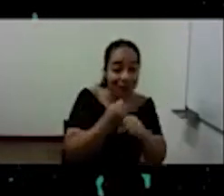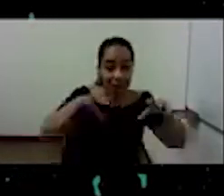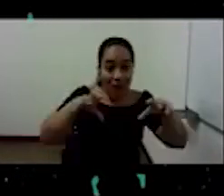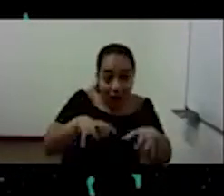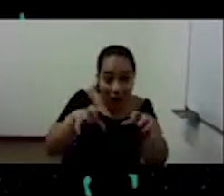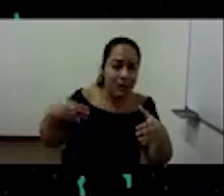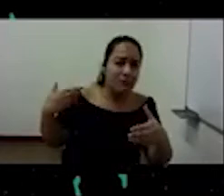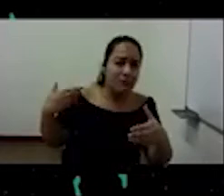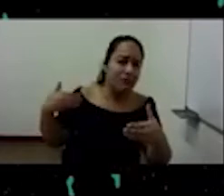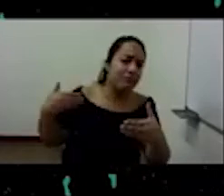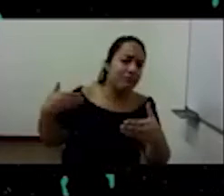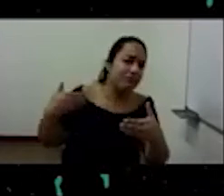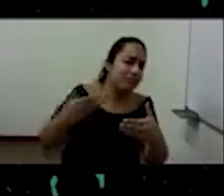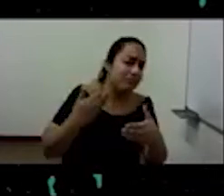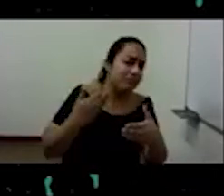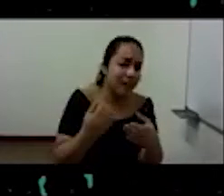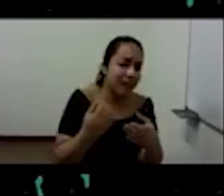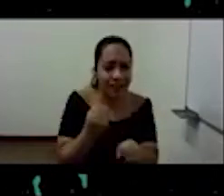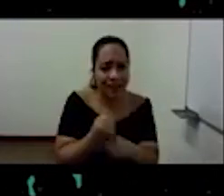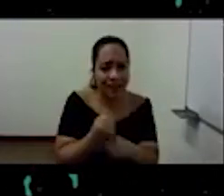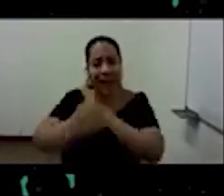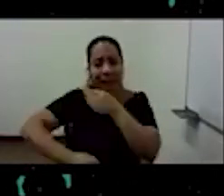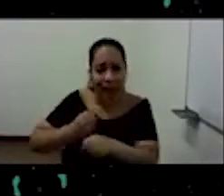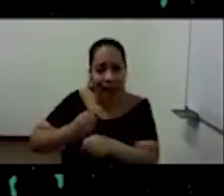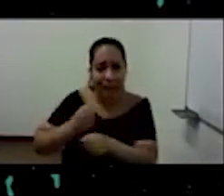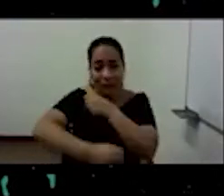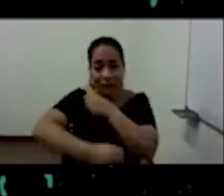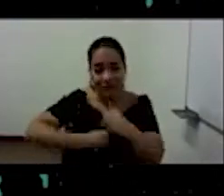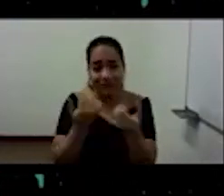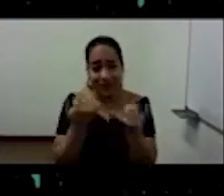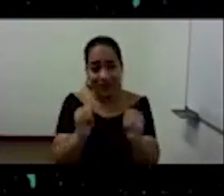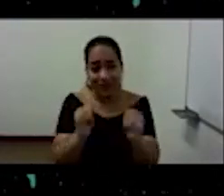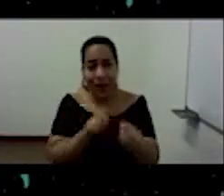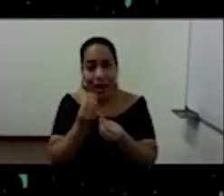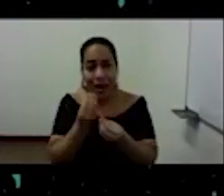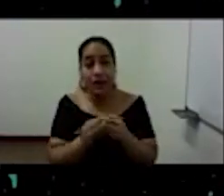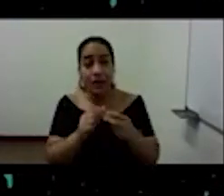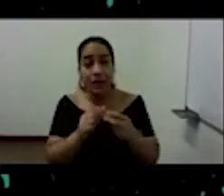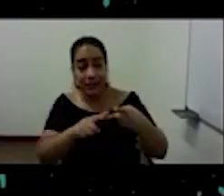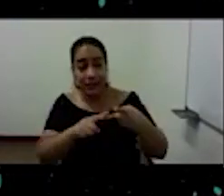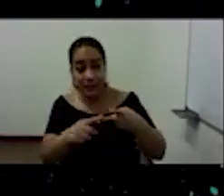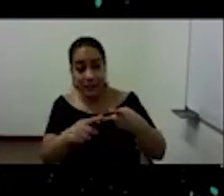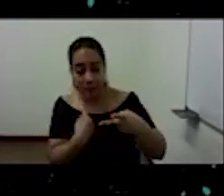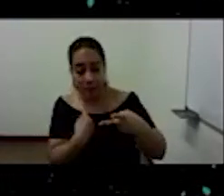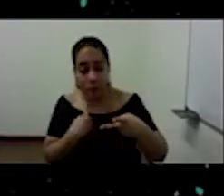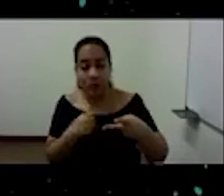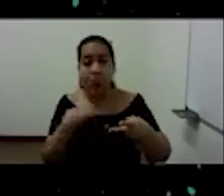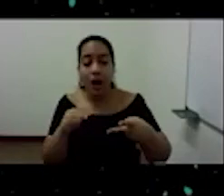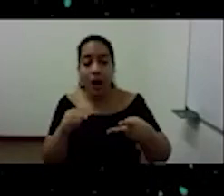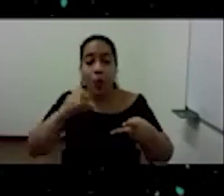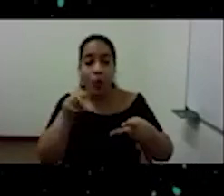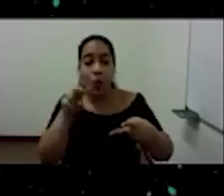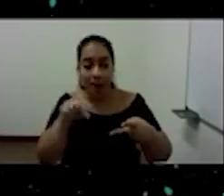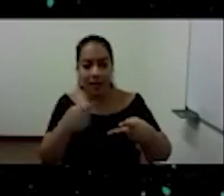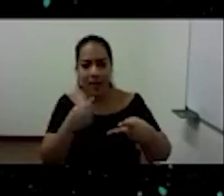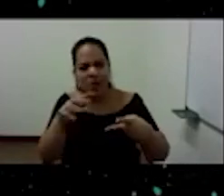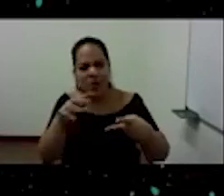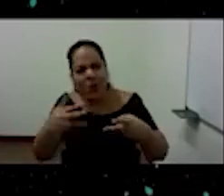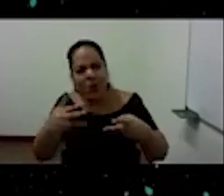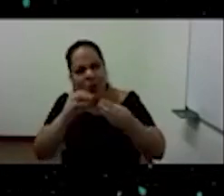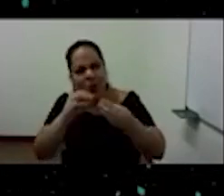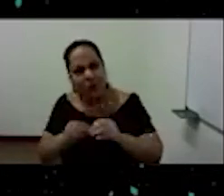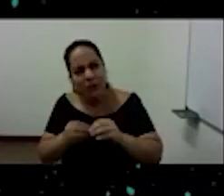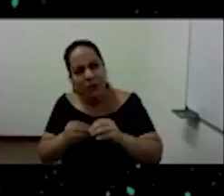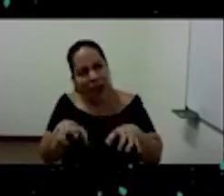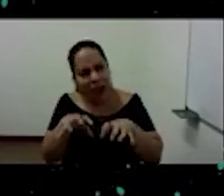durante muchos años. Para responder a la pregunta de Juan Andrés, ¿de qué forma el tejido